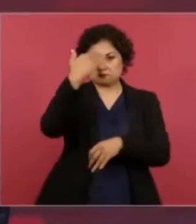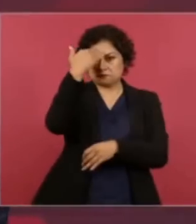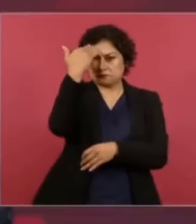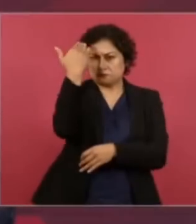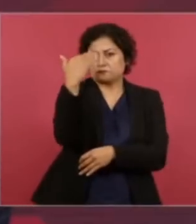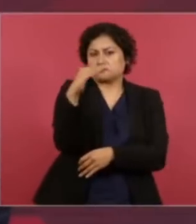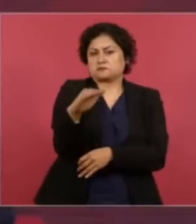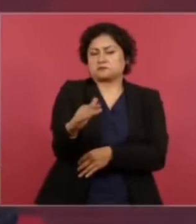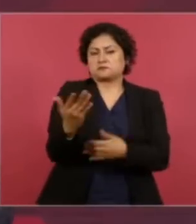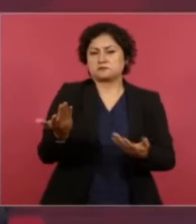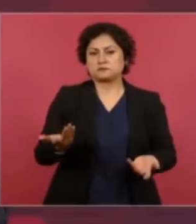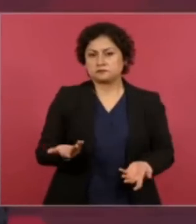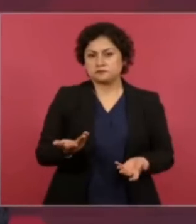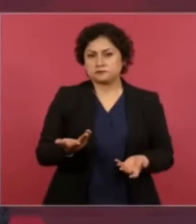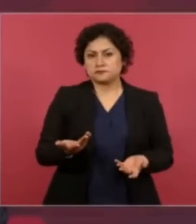la actuación